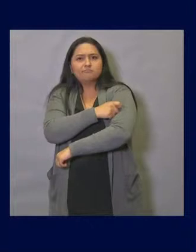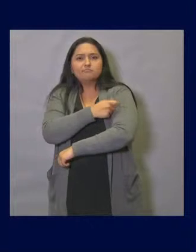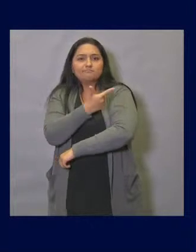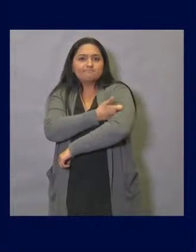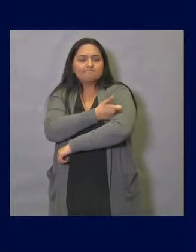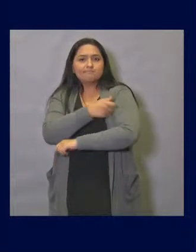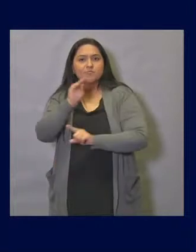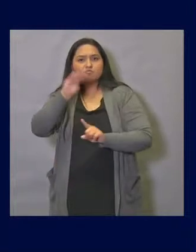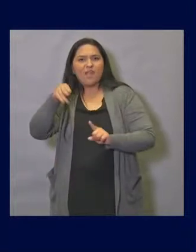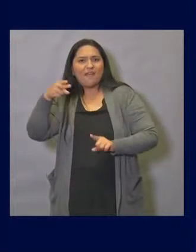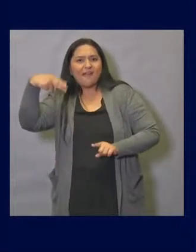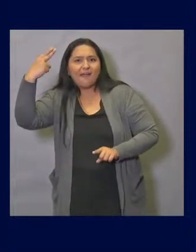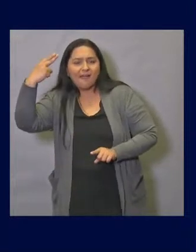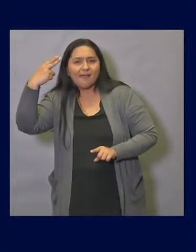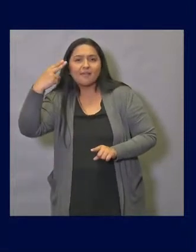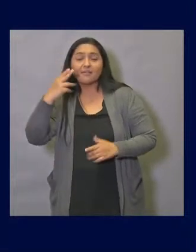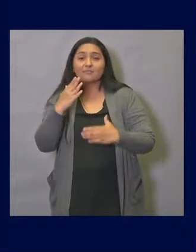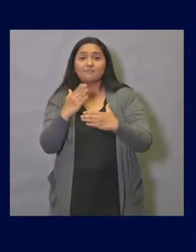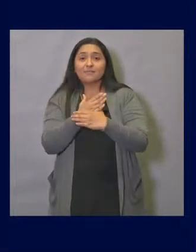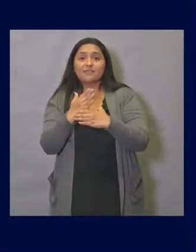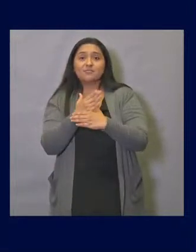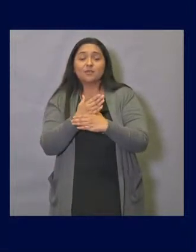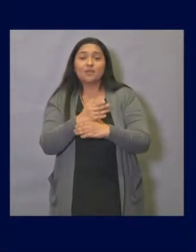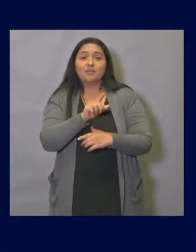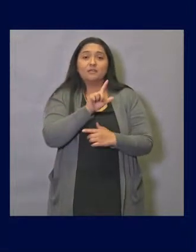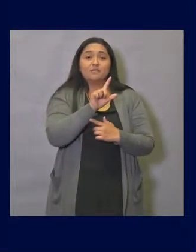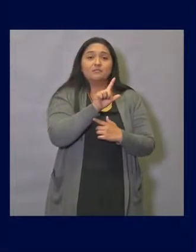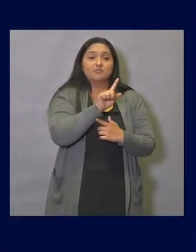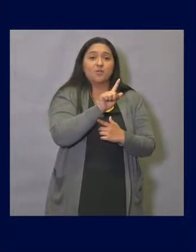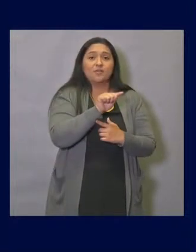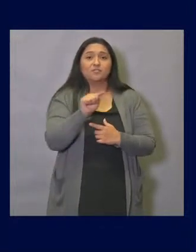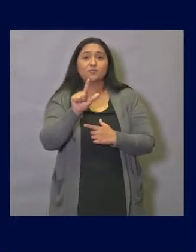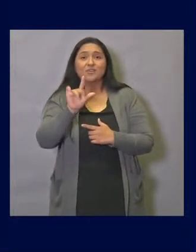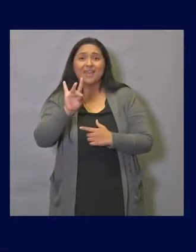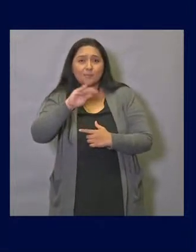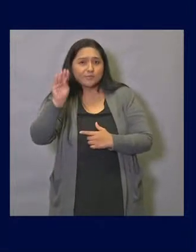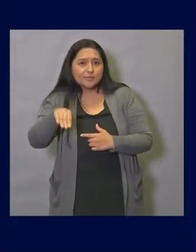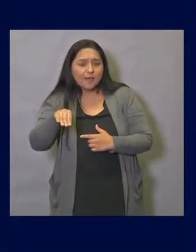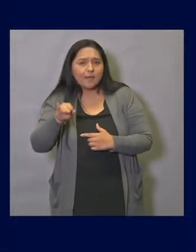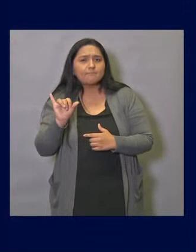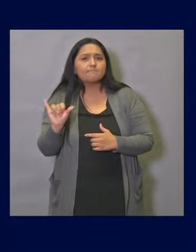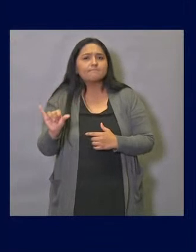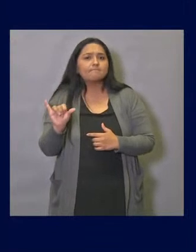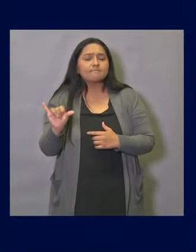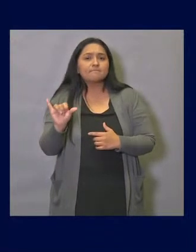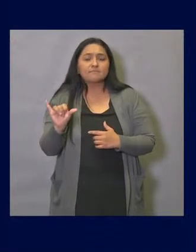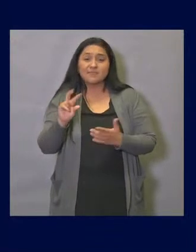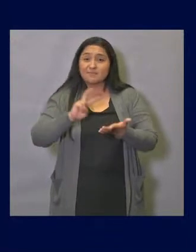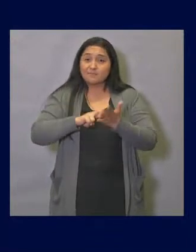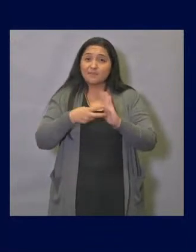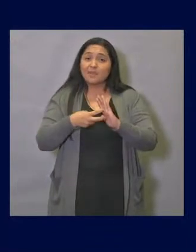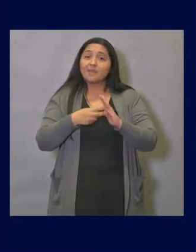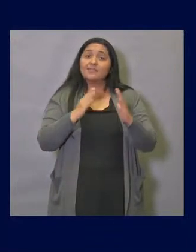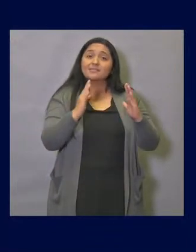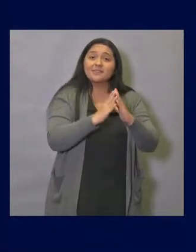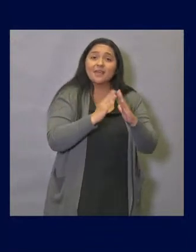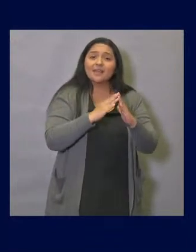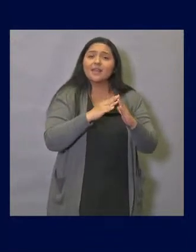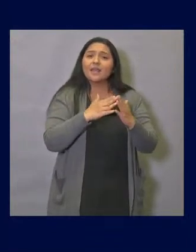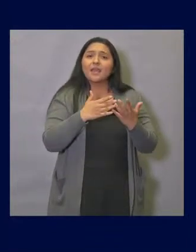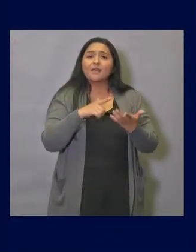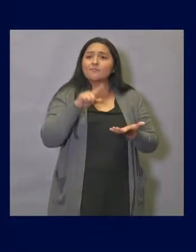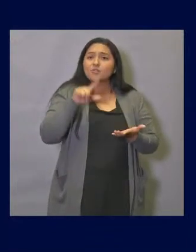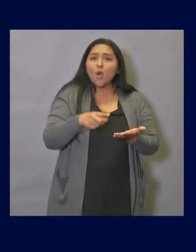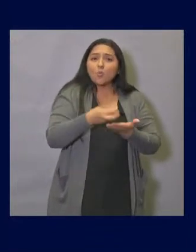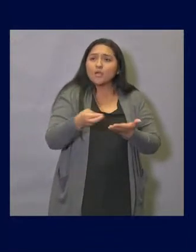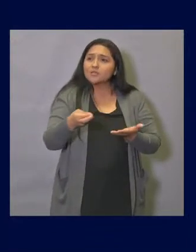16.8% y el 28.1%. Nuestras comunidades con menos recursos en el condado de Los Ángeles han visto